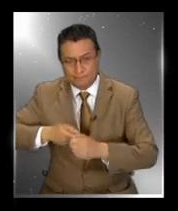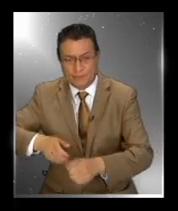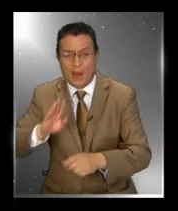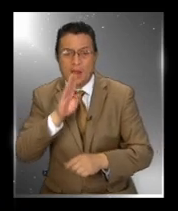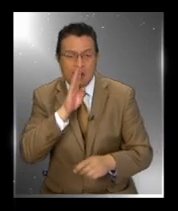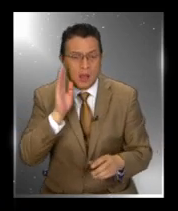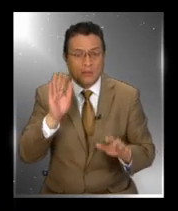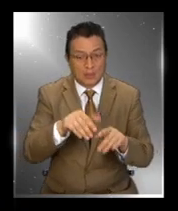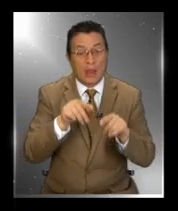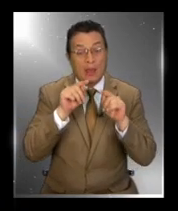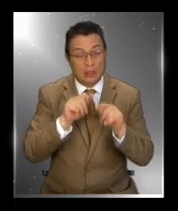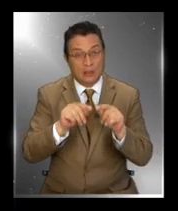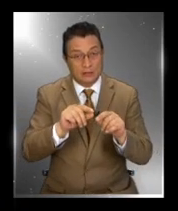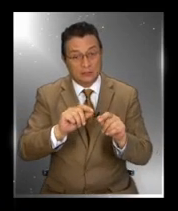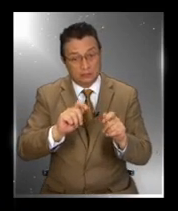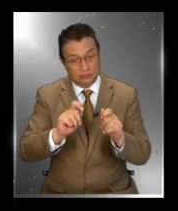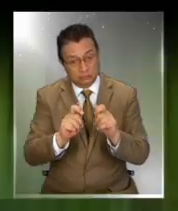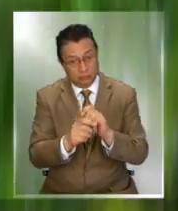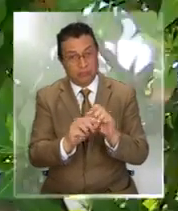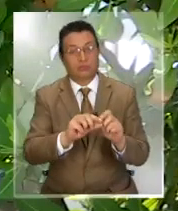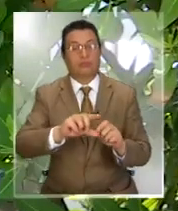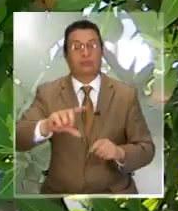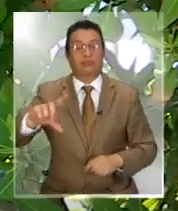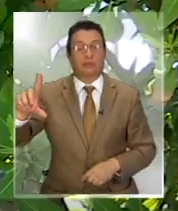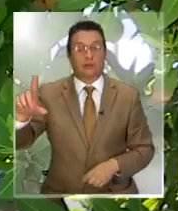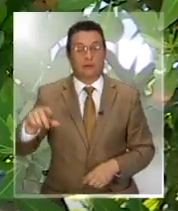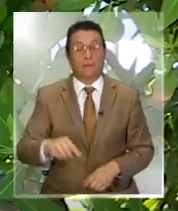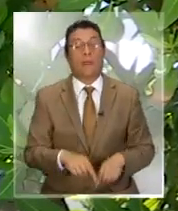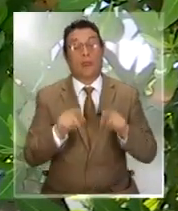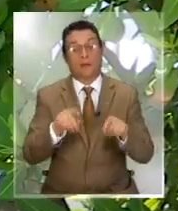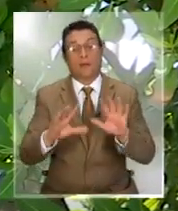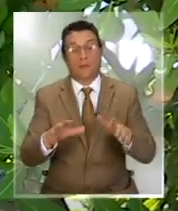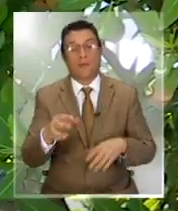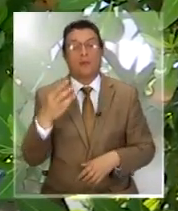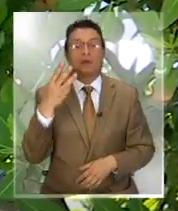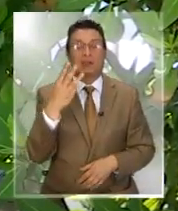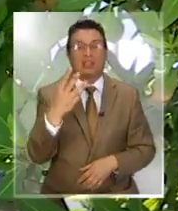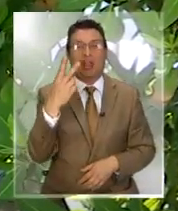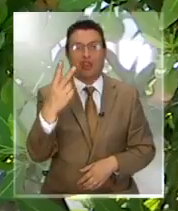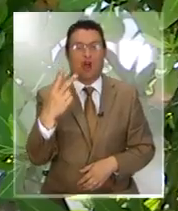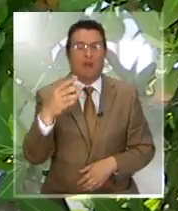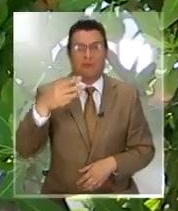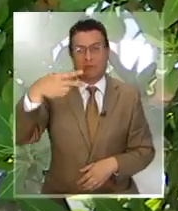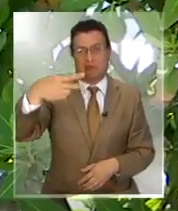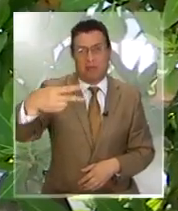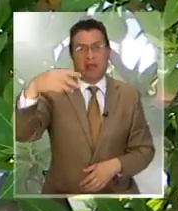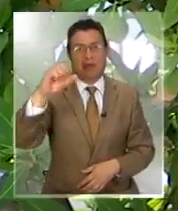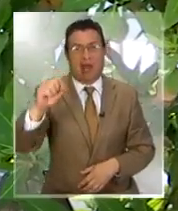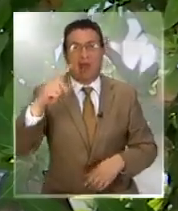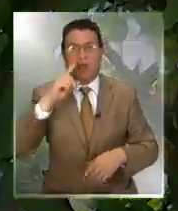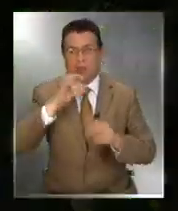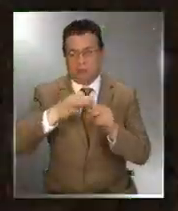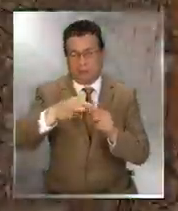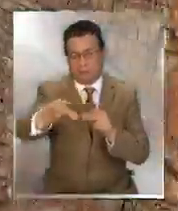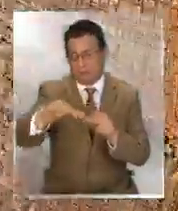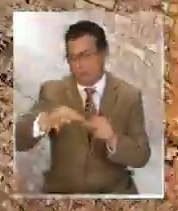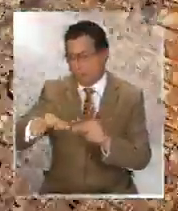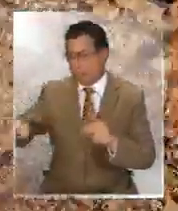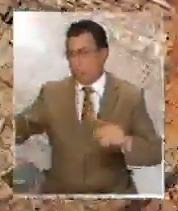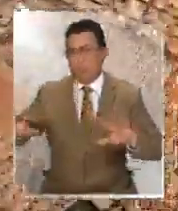cosas y eso llevó el crecimiento. Y tiene como 32 hectáreas tiene ahora y lo comenzamos en una hectárea y tanto.